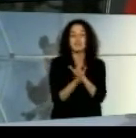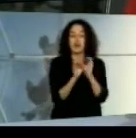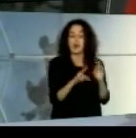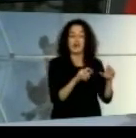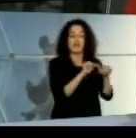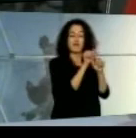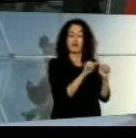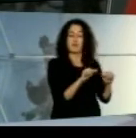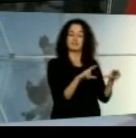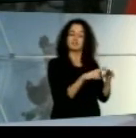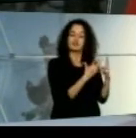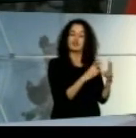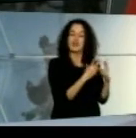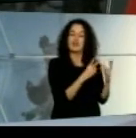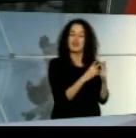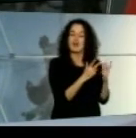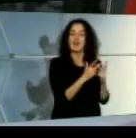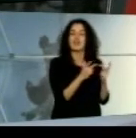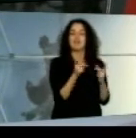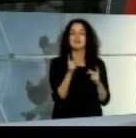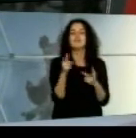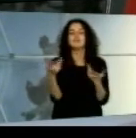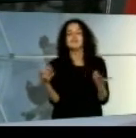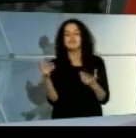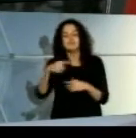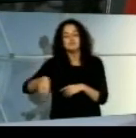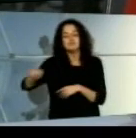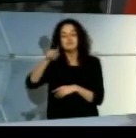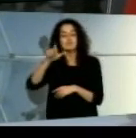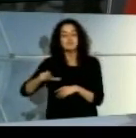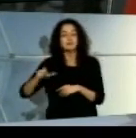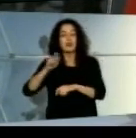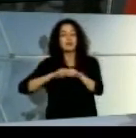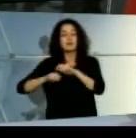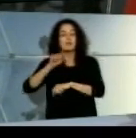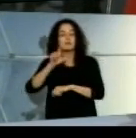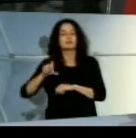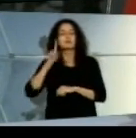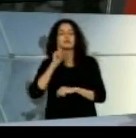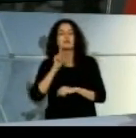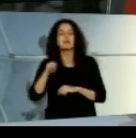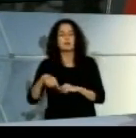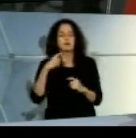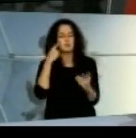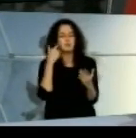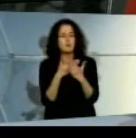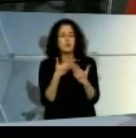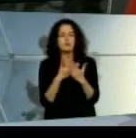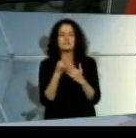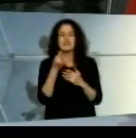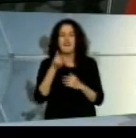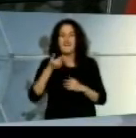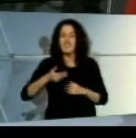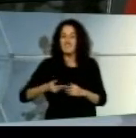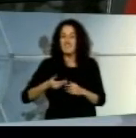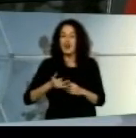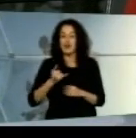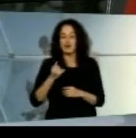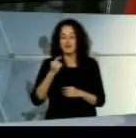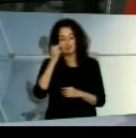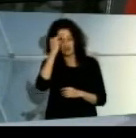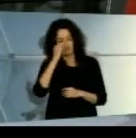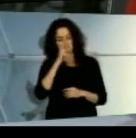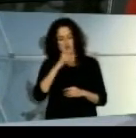Y ellos, en ese sentido, muestran pues una valoración y un respeto por ser